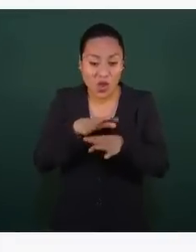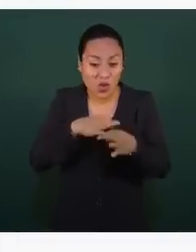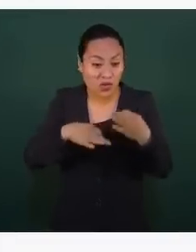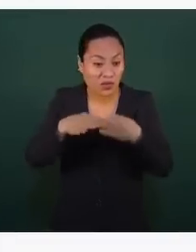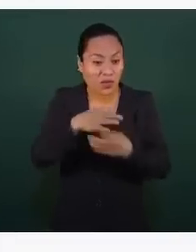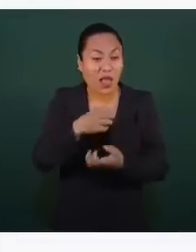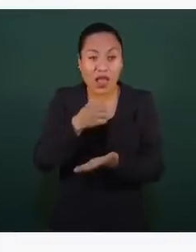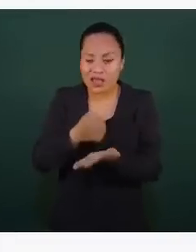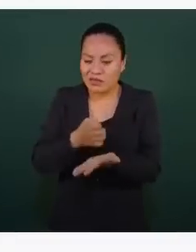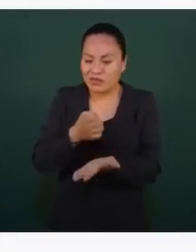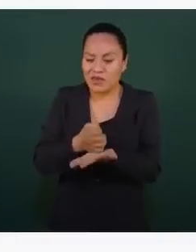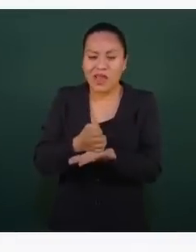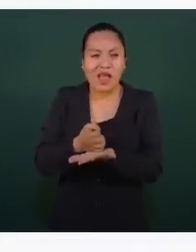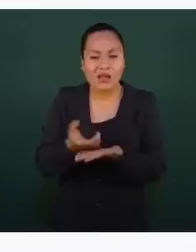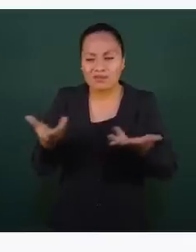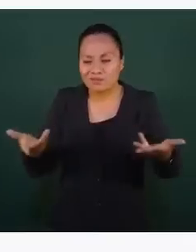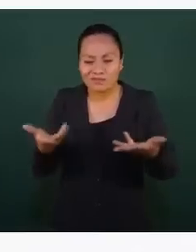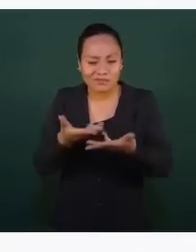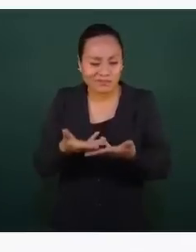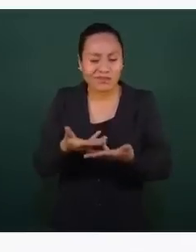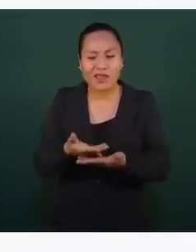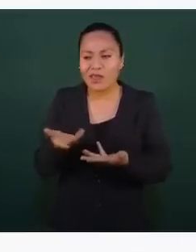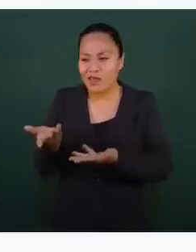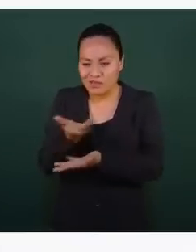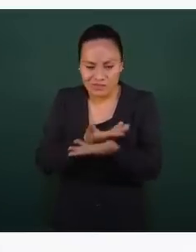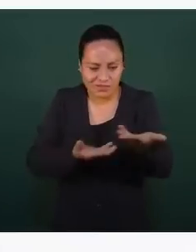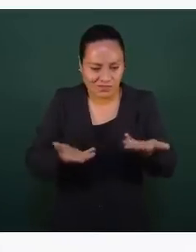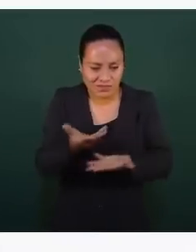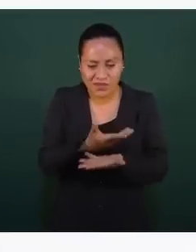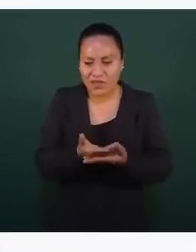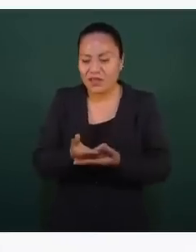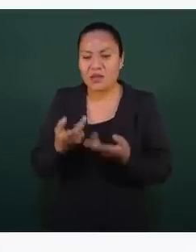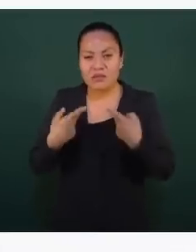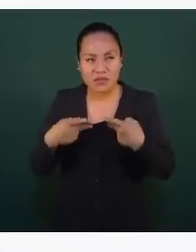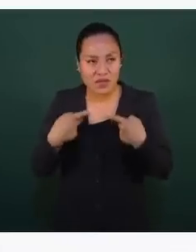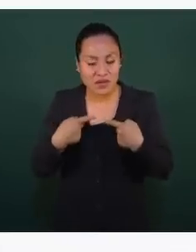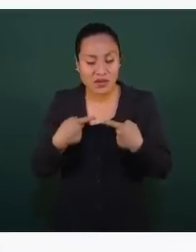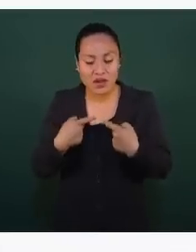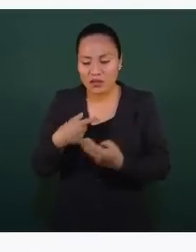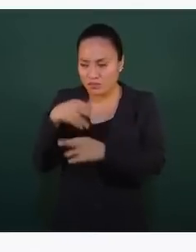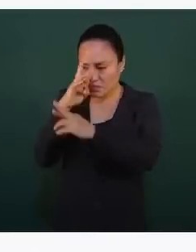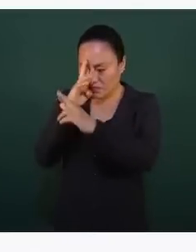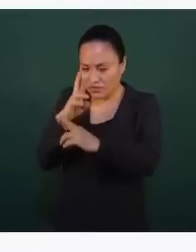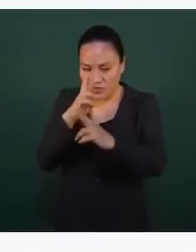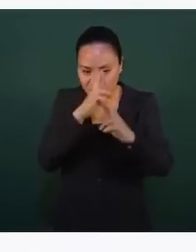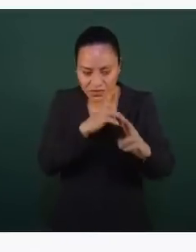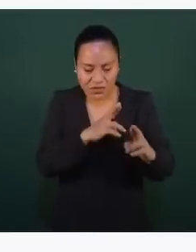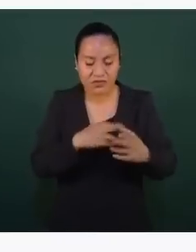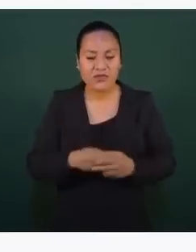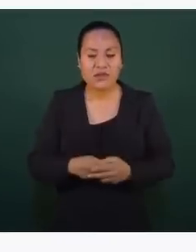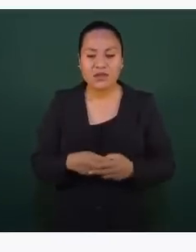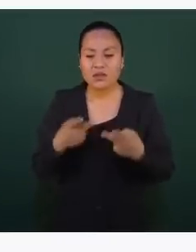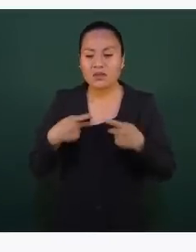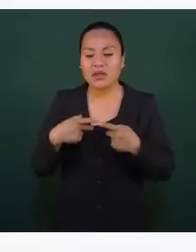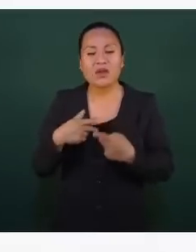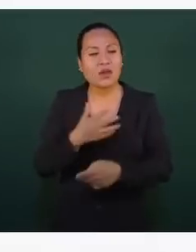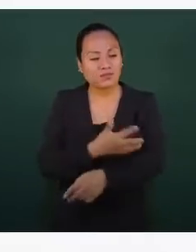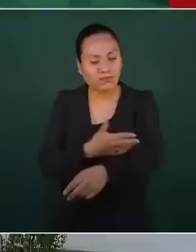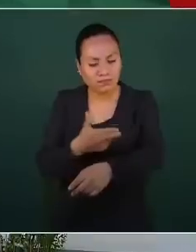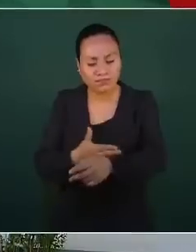económica en beneficio de nuestros pueblos y con respeto a nuestras